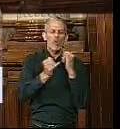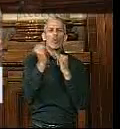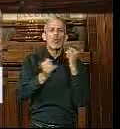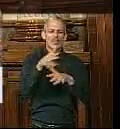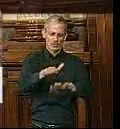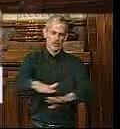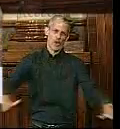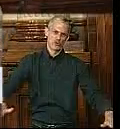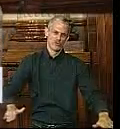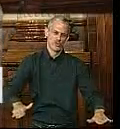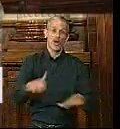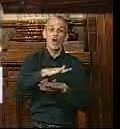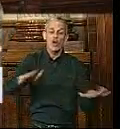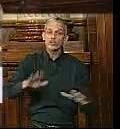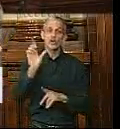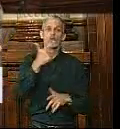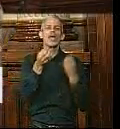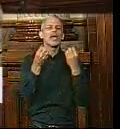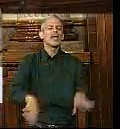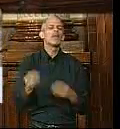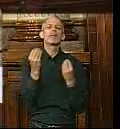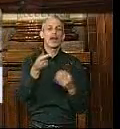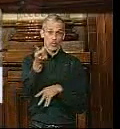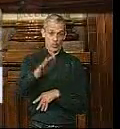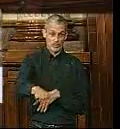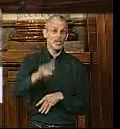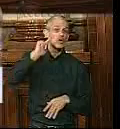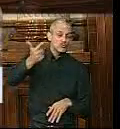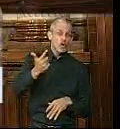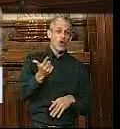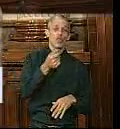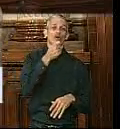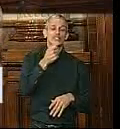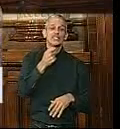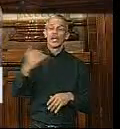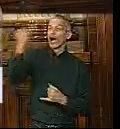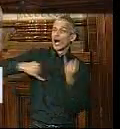cuentos infantiles, ¿qué se pierde un niño? ¿Qué pierde un niño sordo?